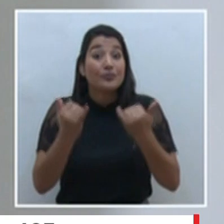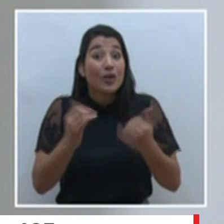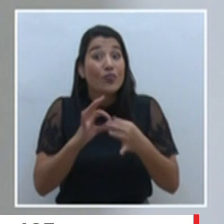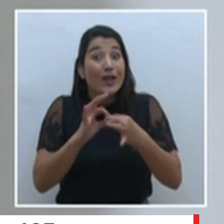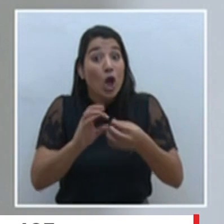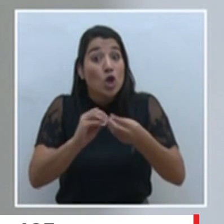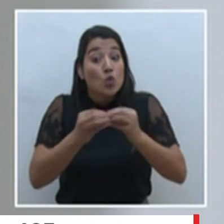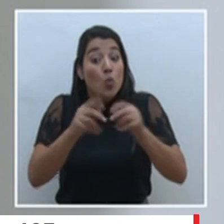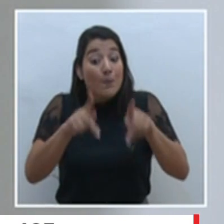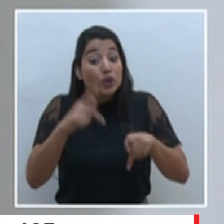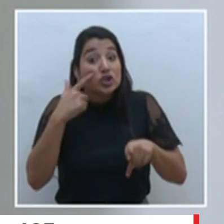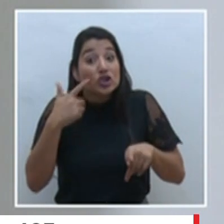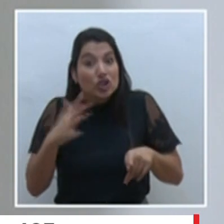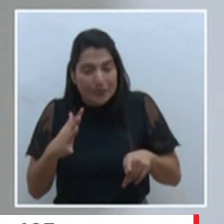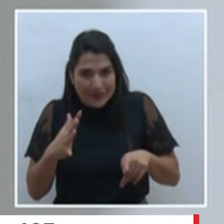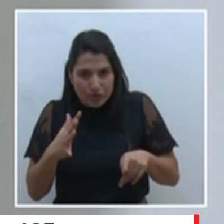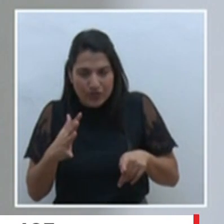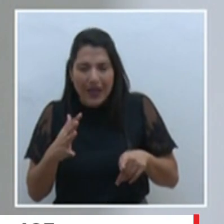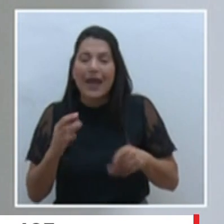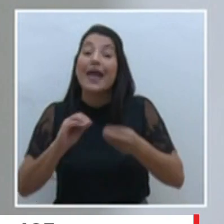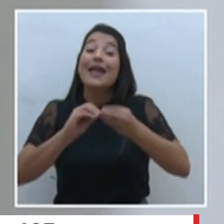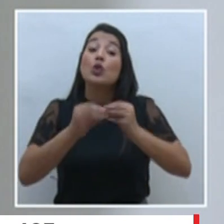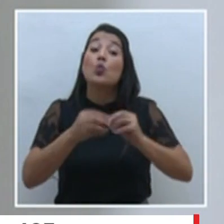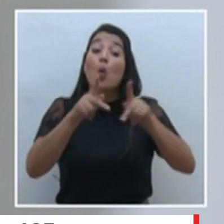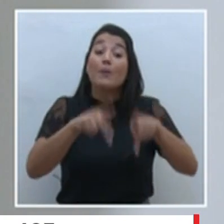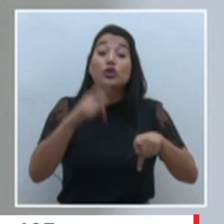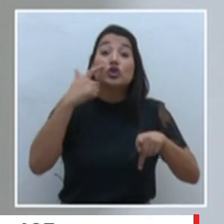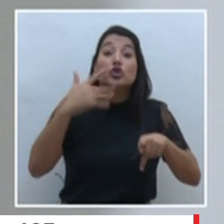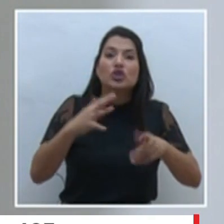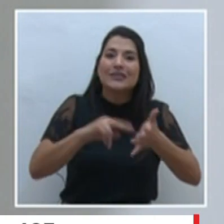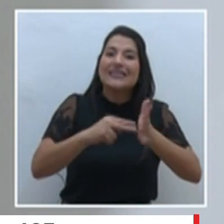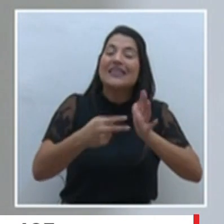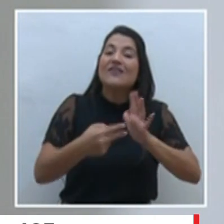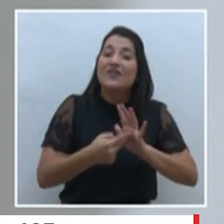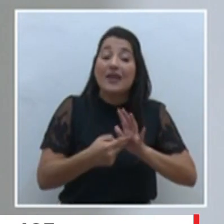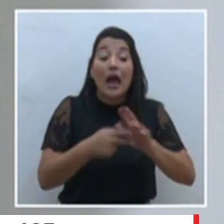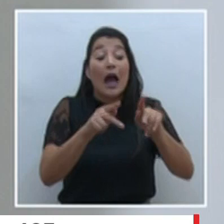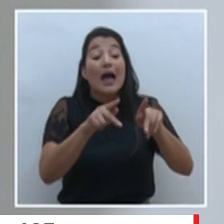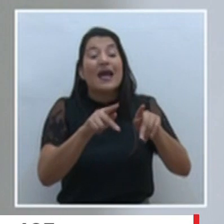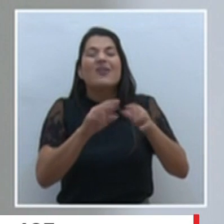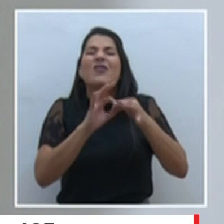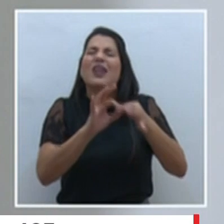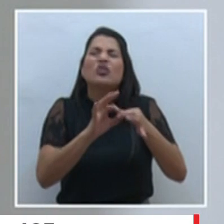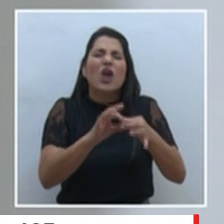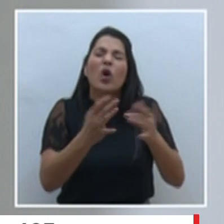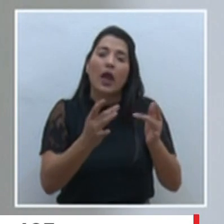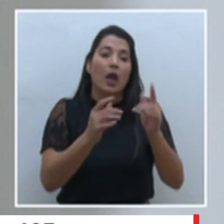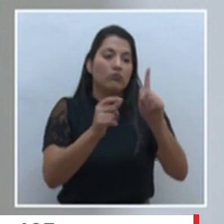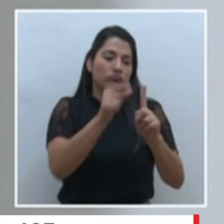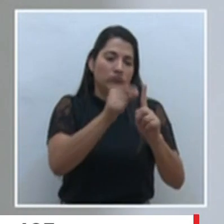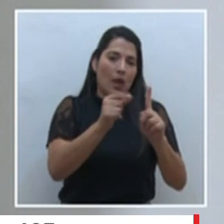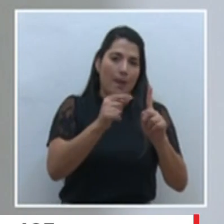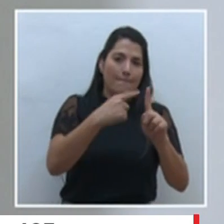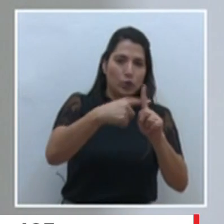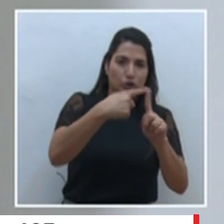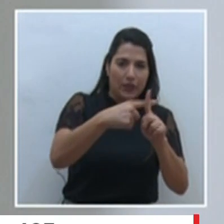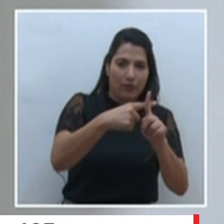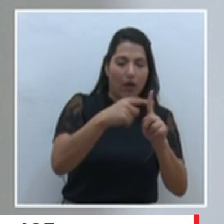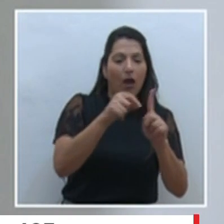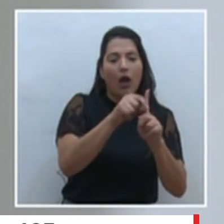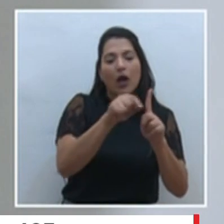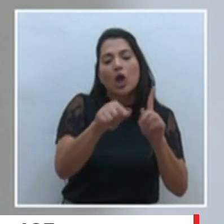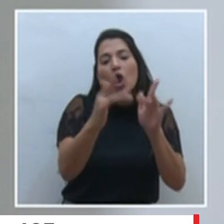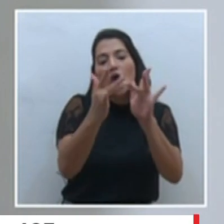ya hemos indicado, o sea, nosotros la cantidad de casos sospechosos, que son personas que pueden tener un nexo, que pueden tener perfectamente pérdida del olfato, que pueden tener